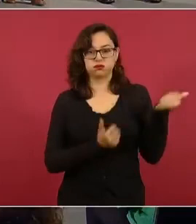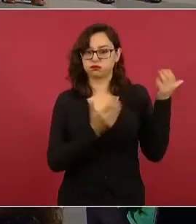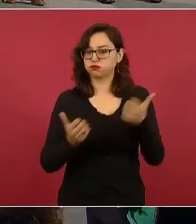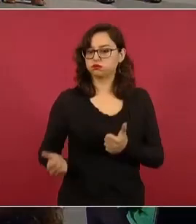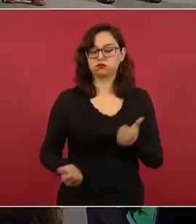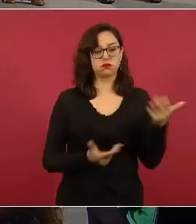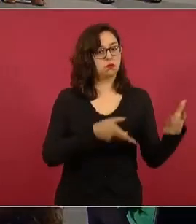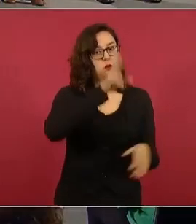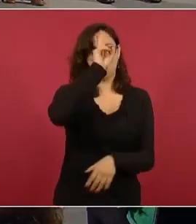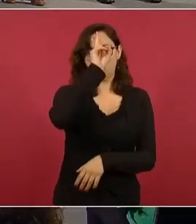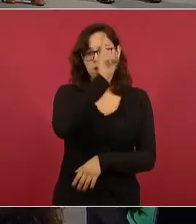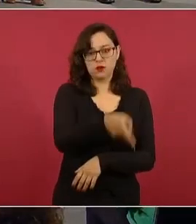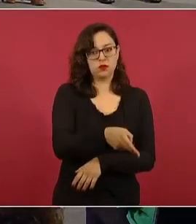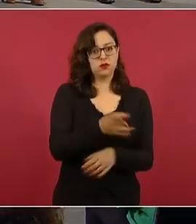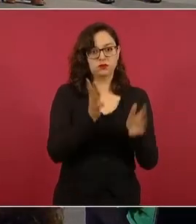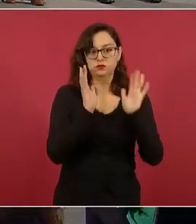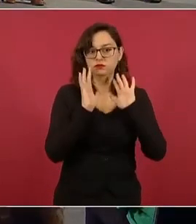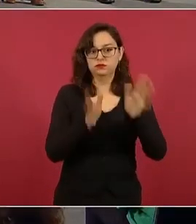Ya eso ya no se puede